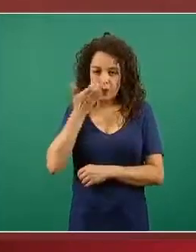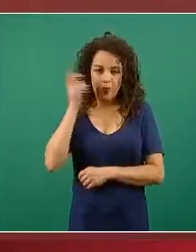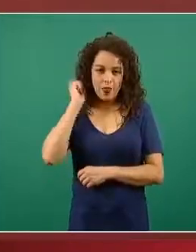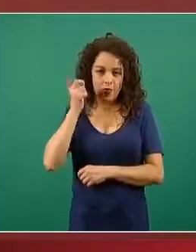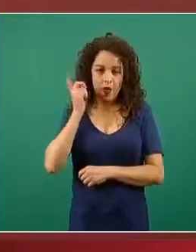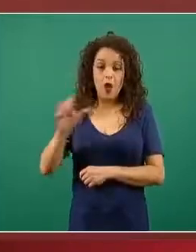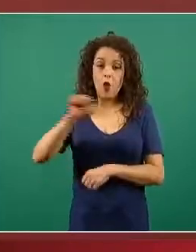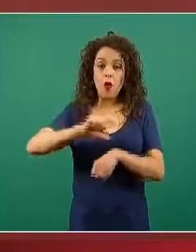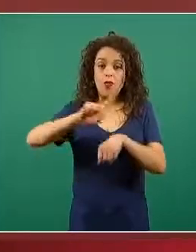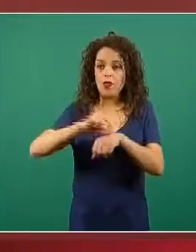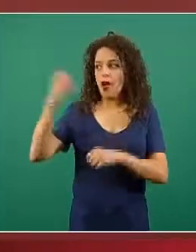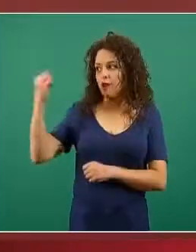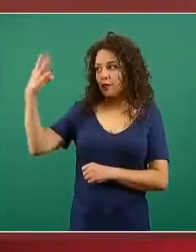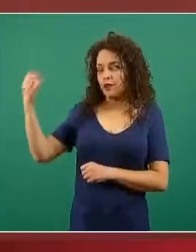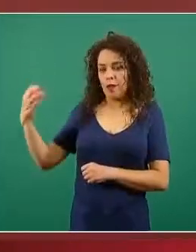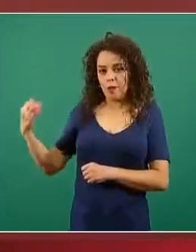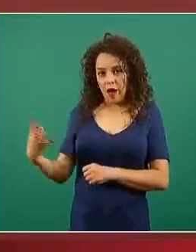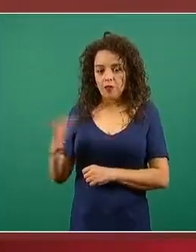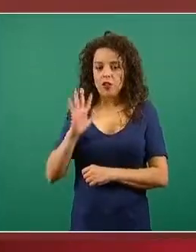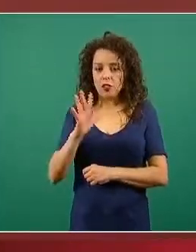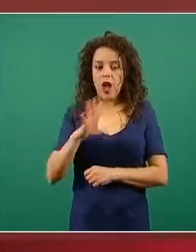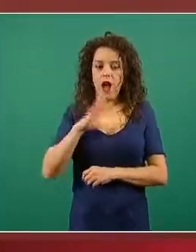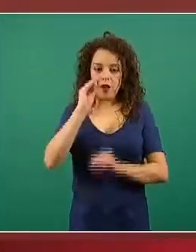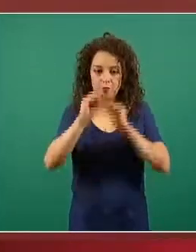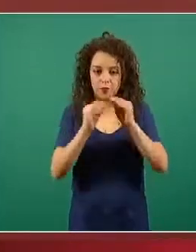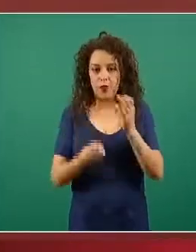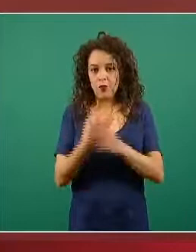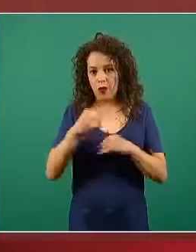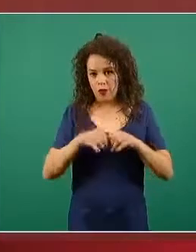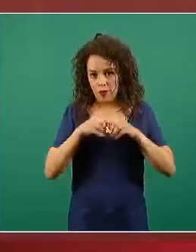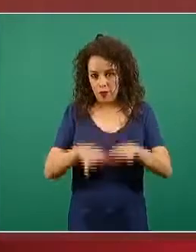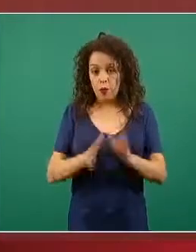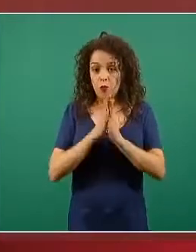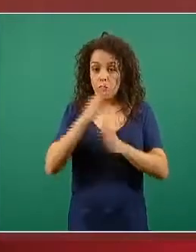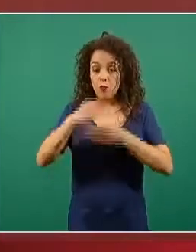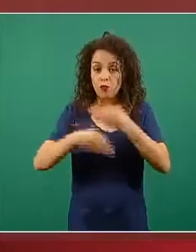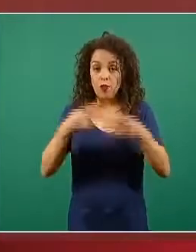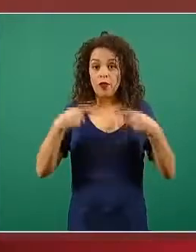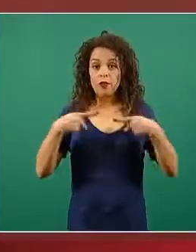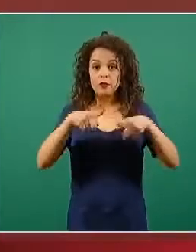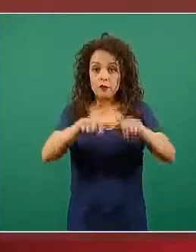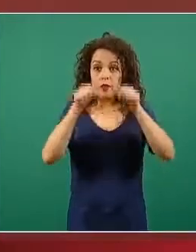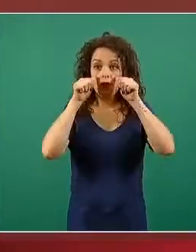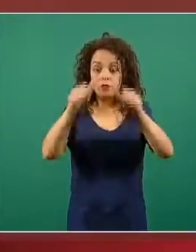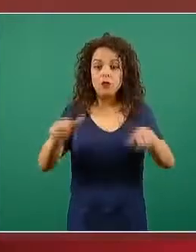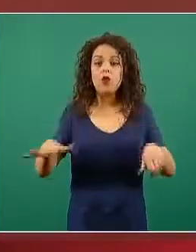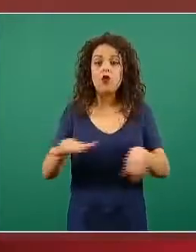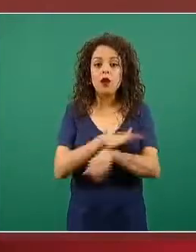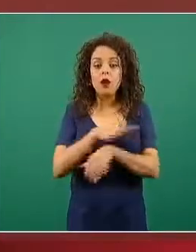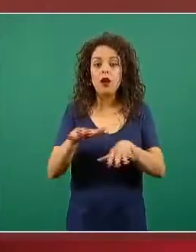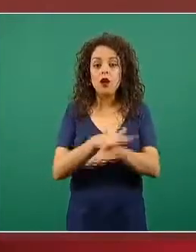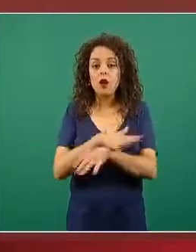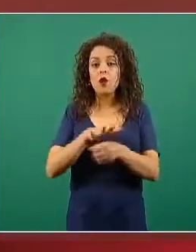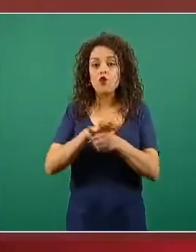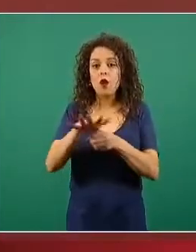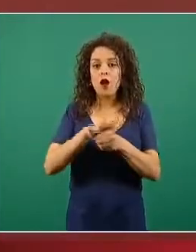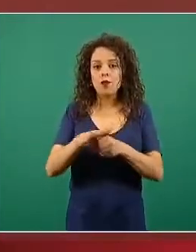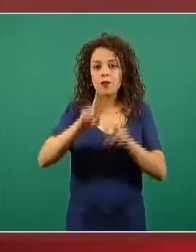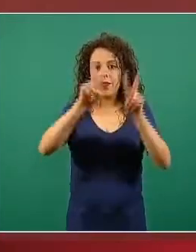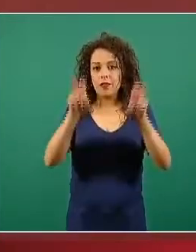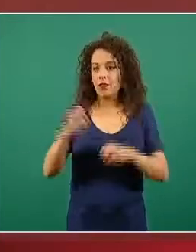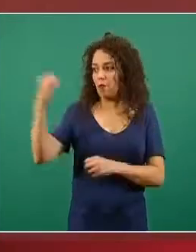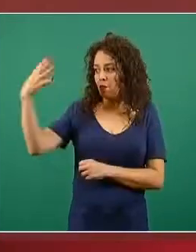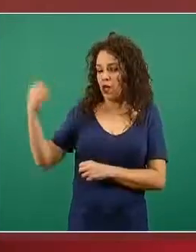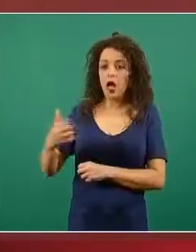el semáforo. Pedimos a todas las personas que estén atentas a cuáles fueron los cambios de la calificación del semáforo en su